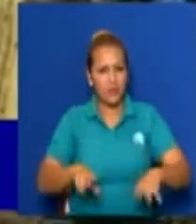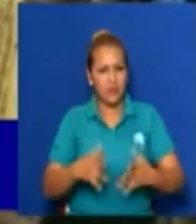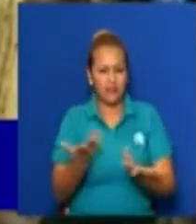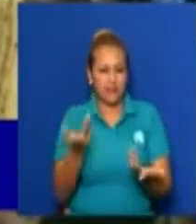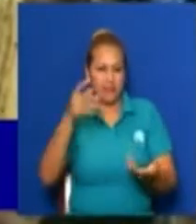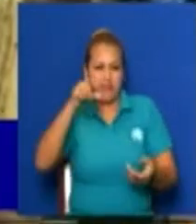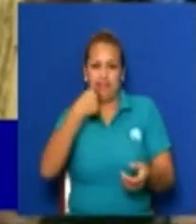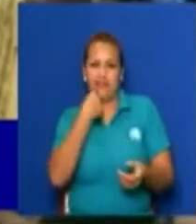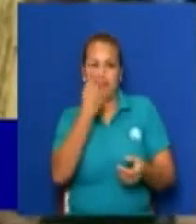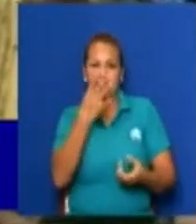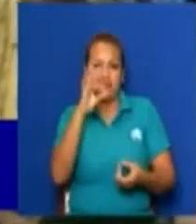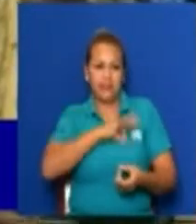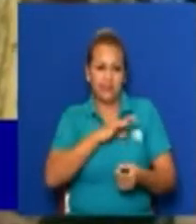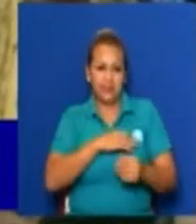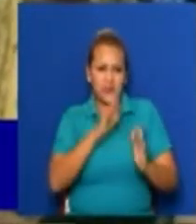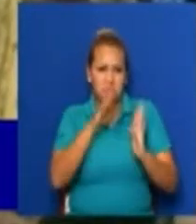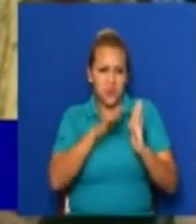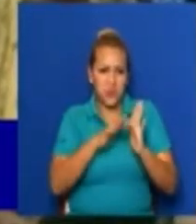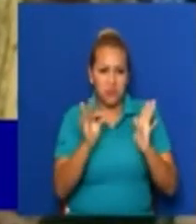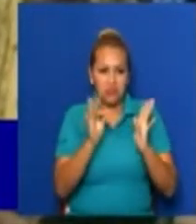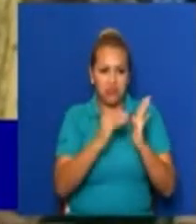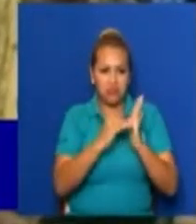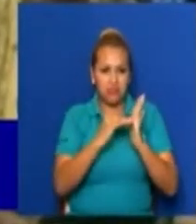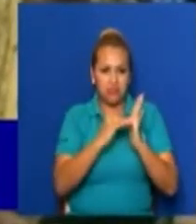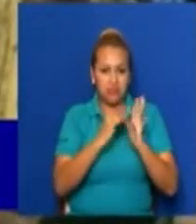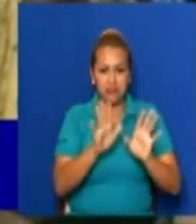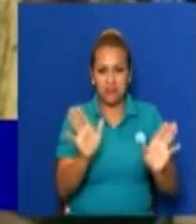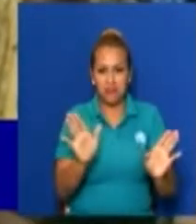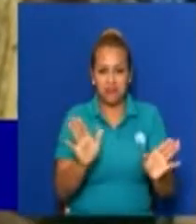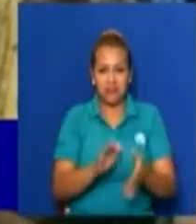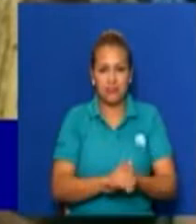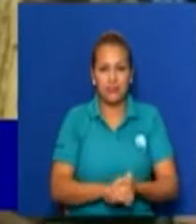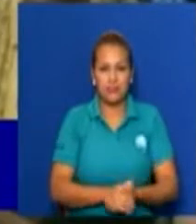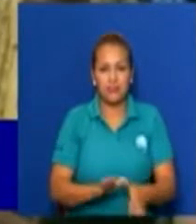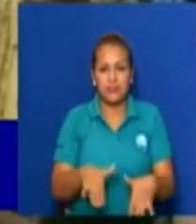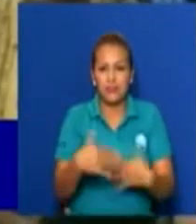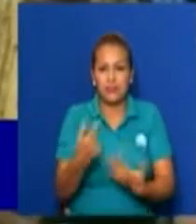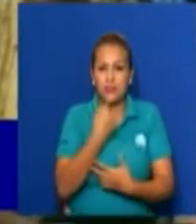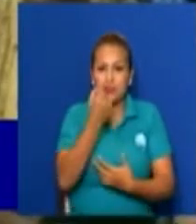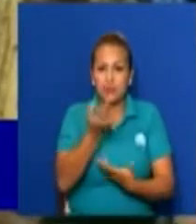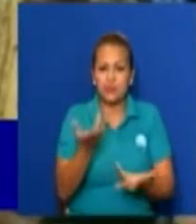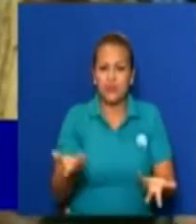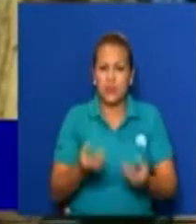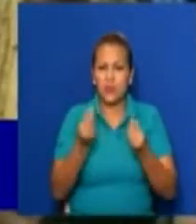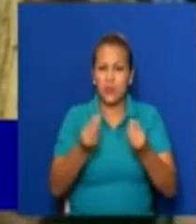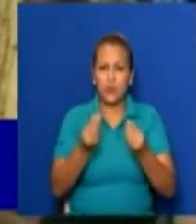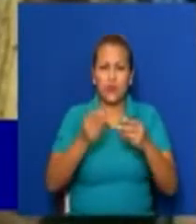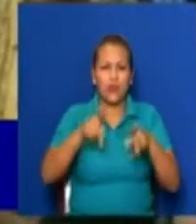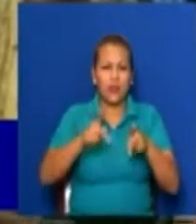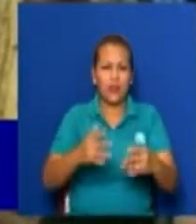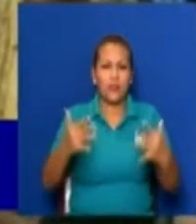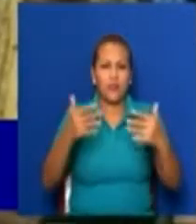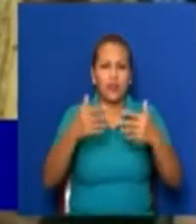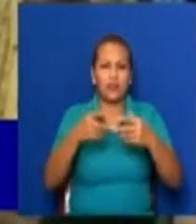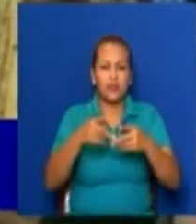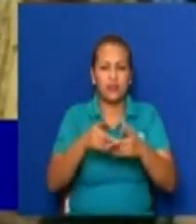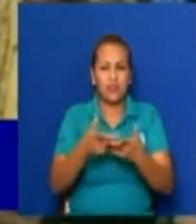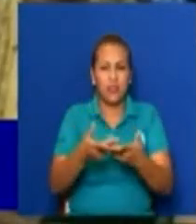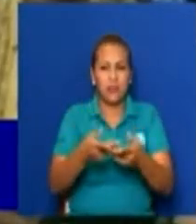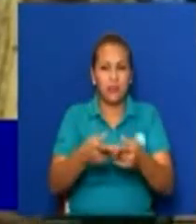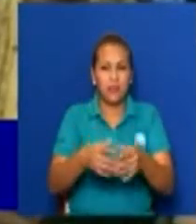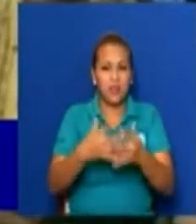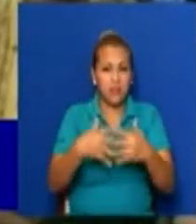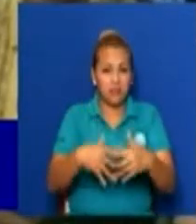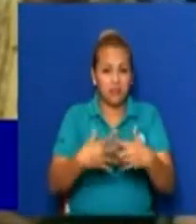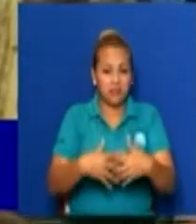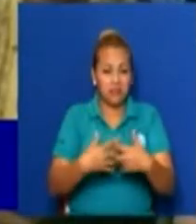mínimo. Esa es otra forma de discriminar a los trabajadores. Aquí la mayoría de los empresarios pagan el salario mínimo, y